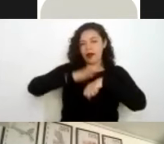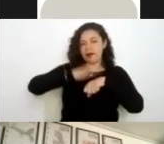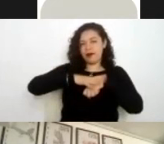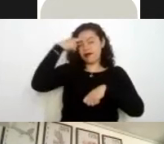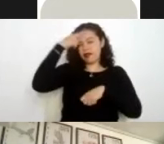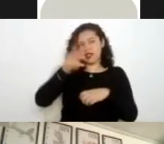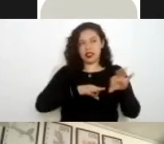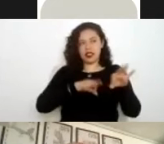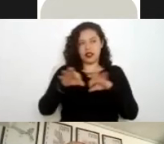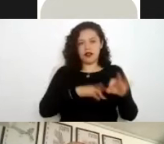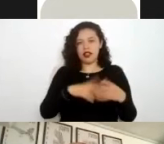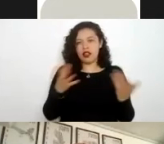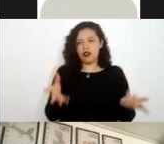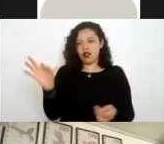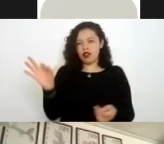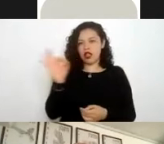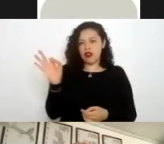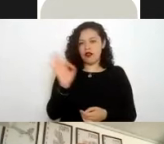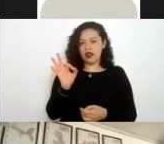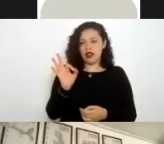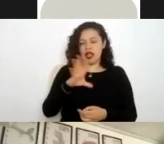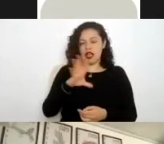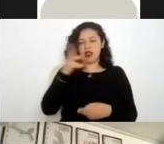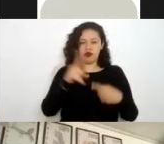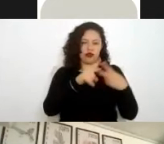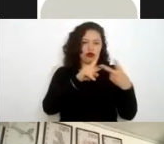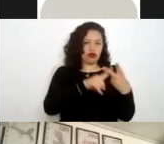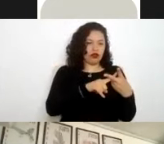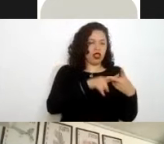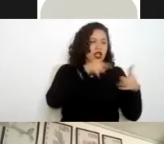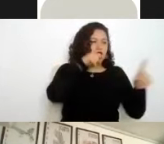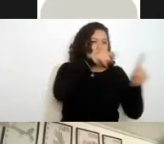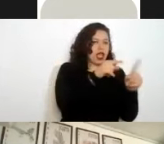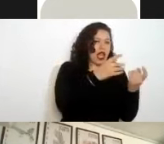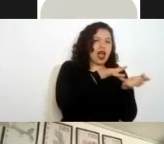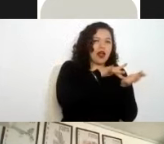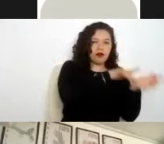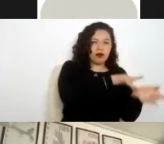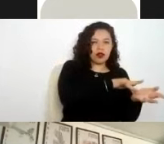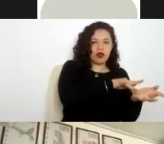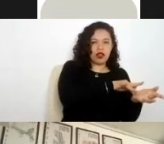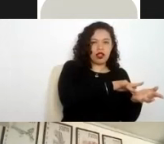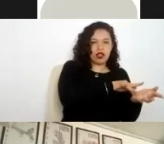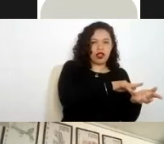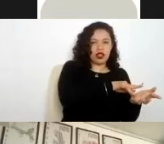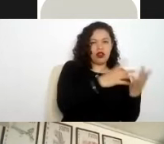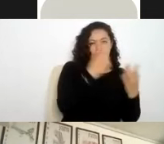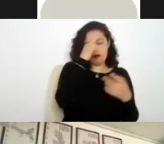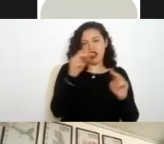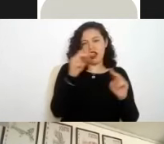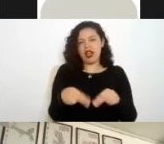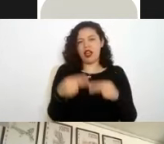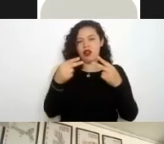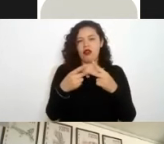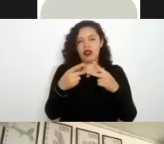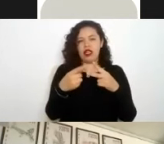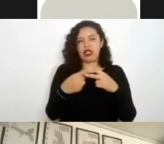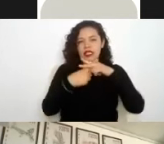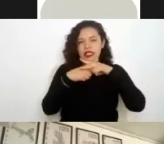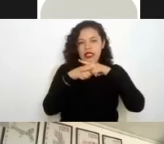o simplemente tener también las dos partes, ¿no? Que haya una razón social. Como no hay una razón social que avale el emprendimiento social, pues hay que tener